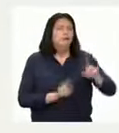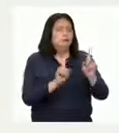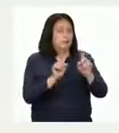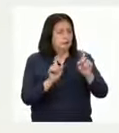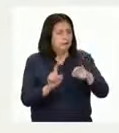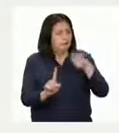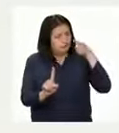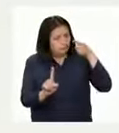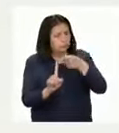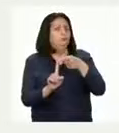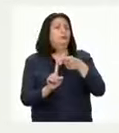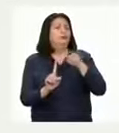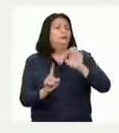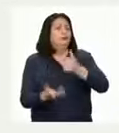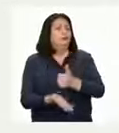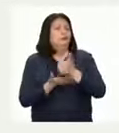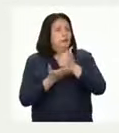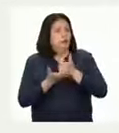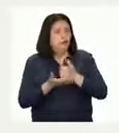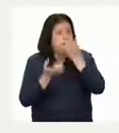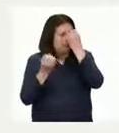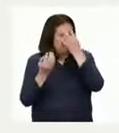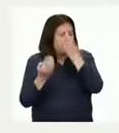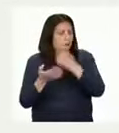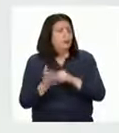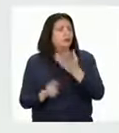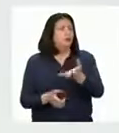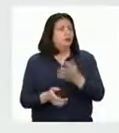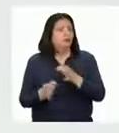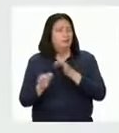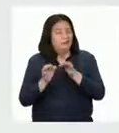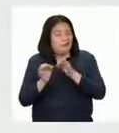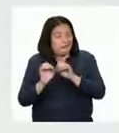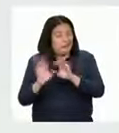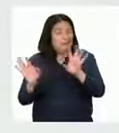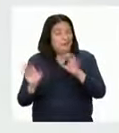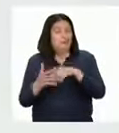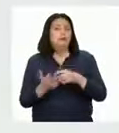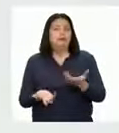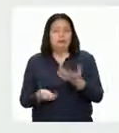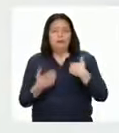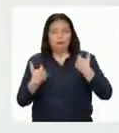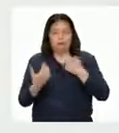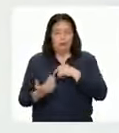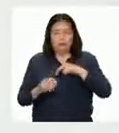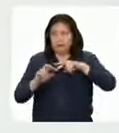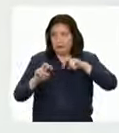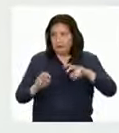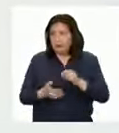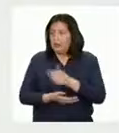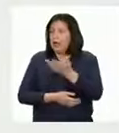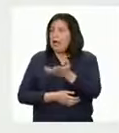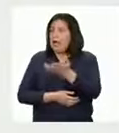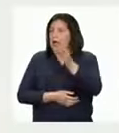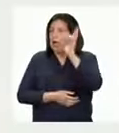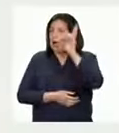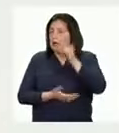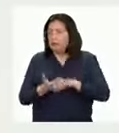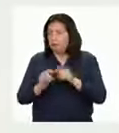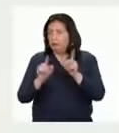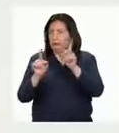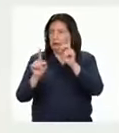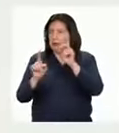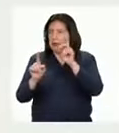pregunta específica que ayude a obtener información precisa y útil para la investigación. Entonces, profesora, la